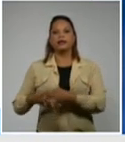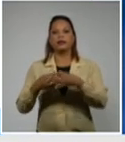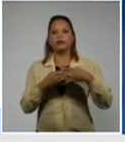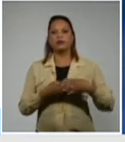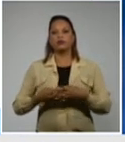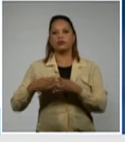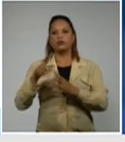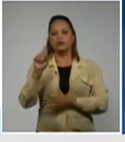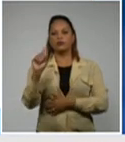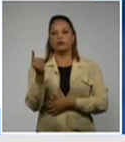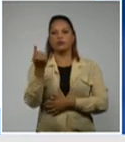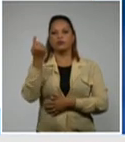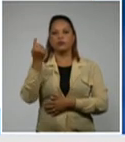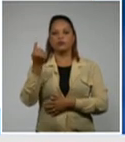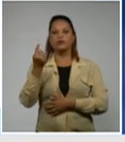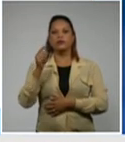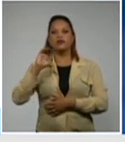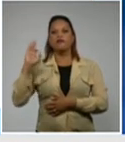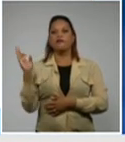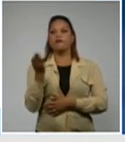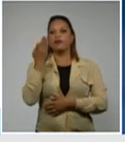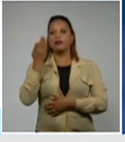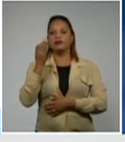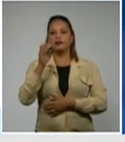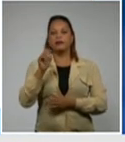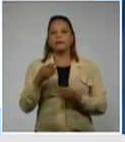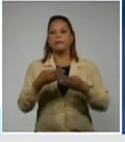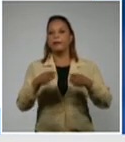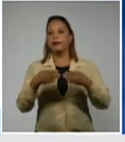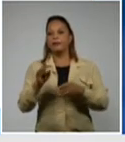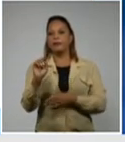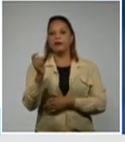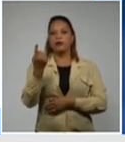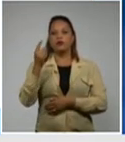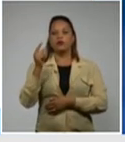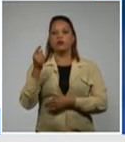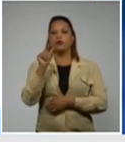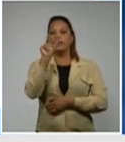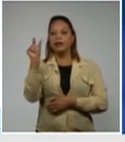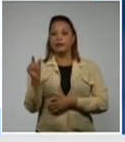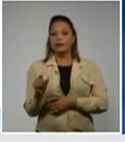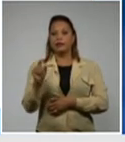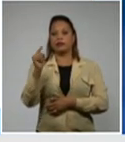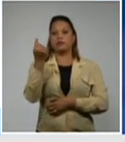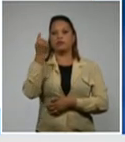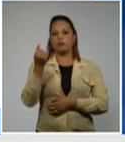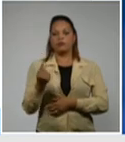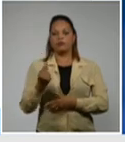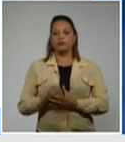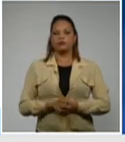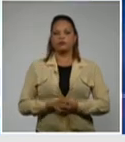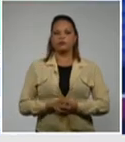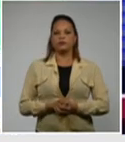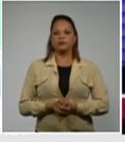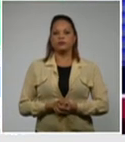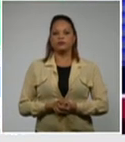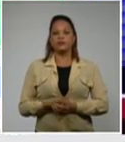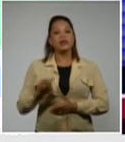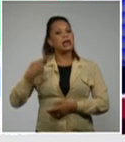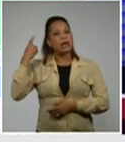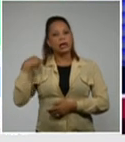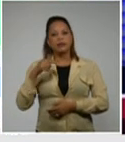Estados Unidos, Francia, Panamá e Italia, 1 de cada uno. Y ayer también